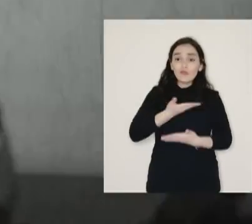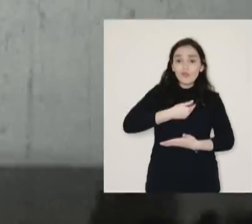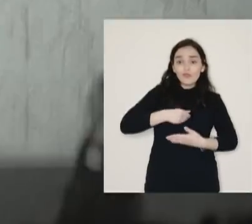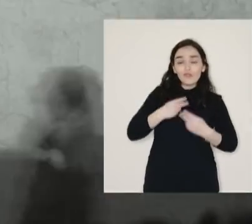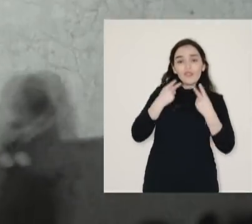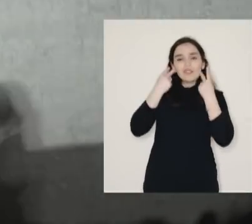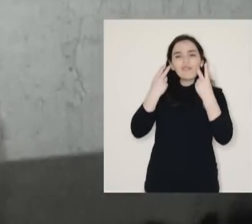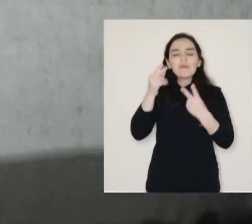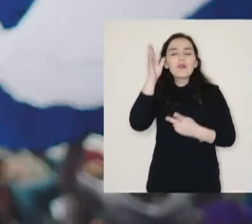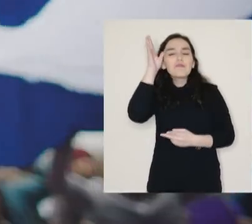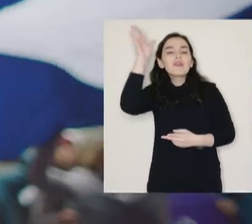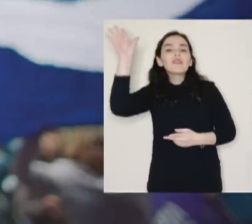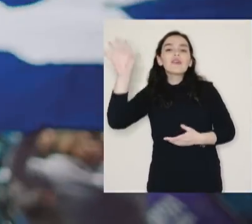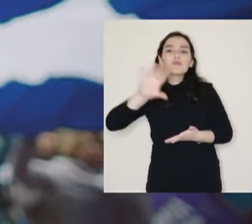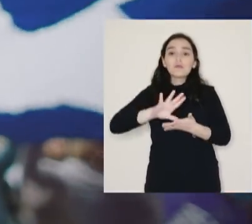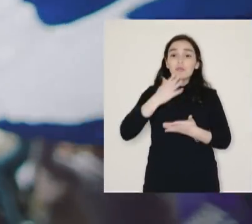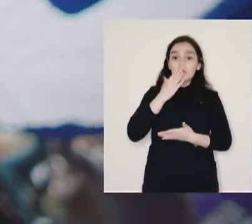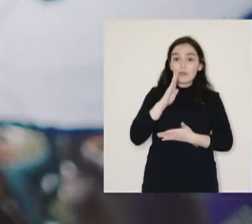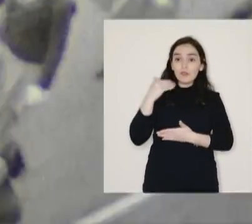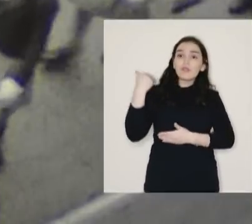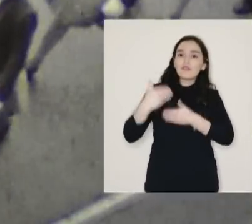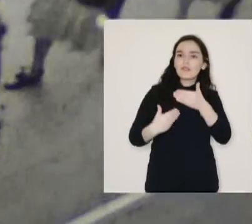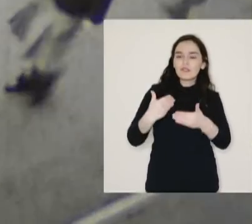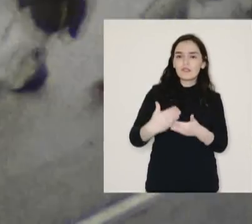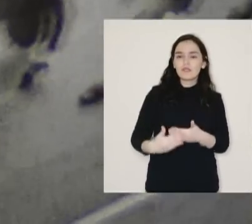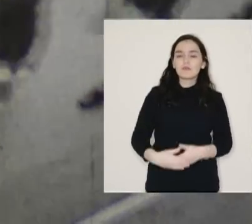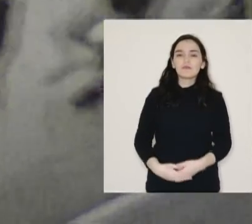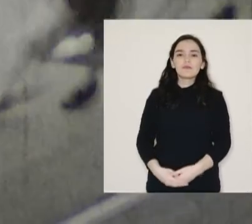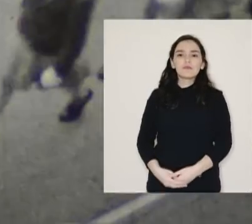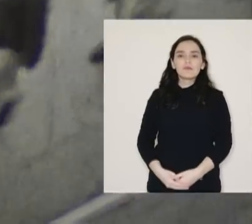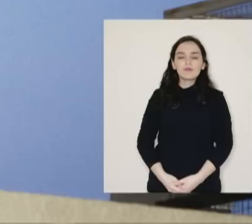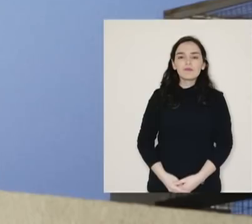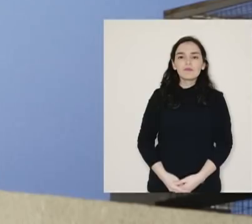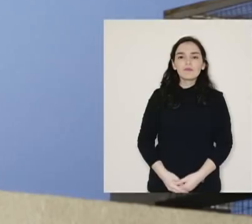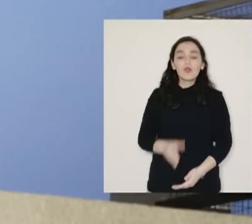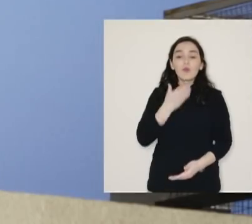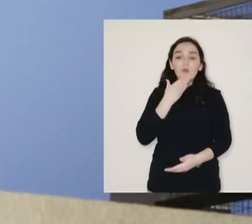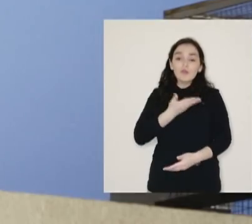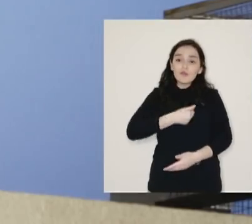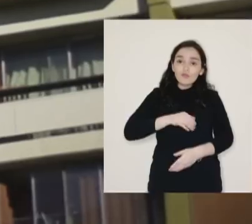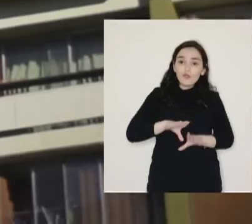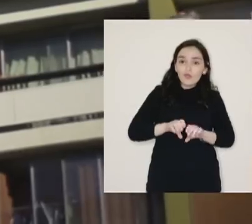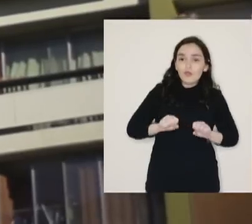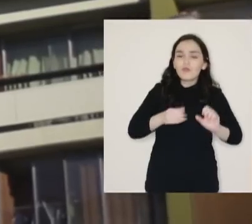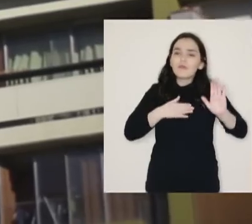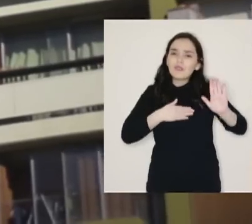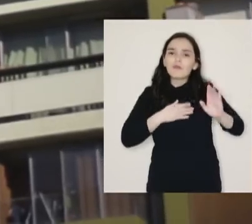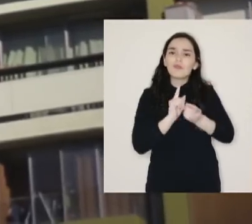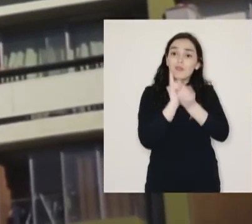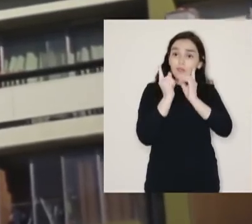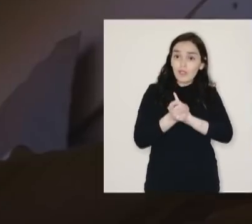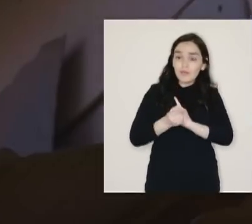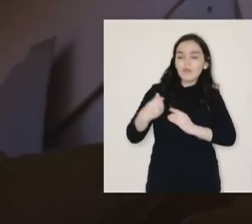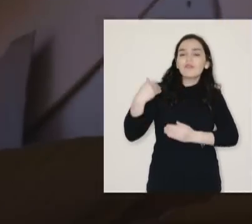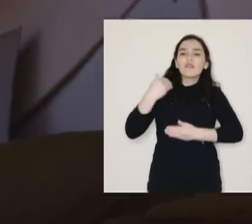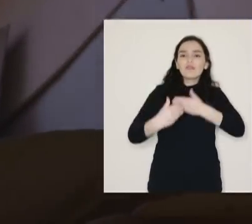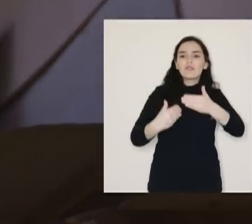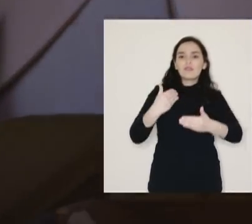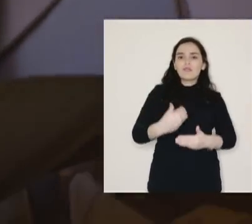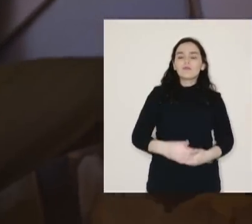Cuando nos atrevemos a imaginar un país mejor, avanzamos. Cuando nos comprometemos con los